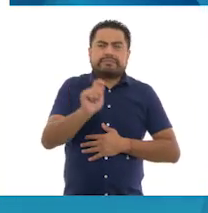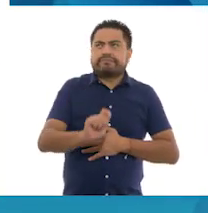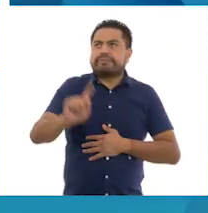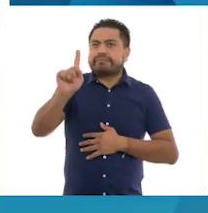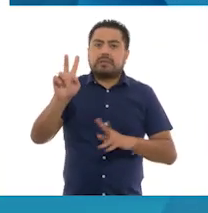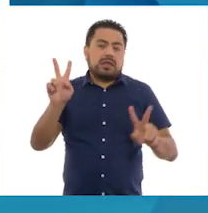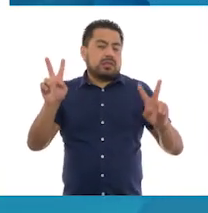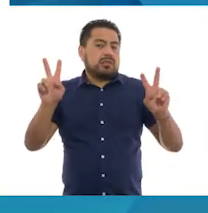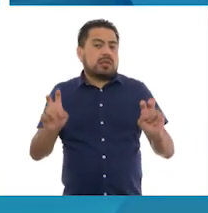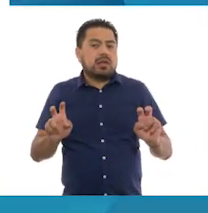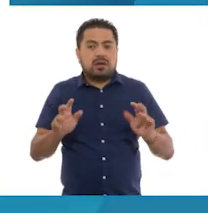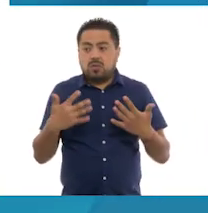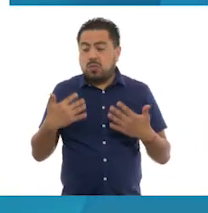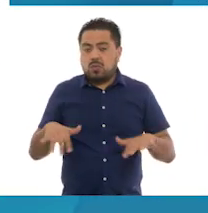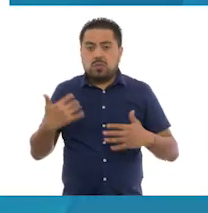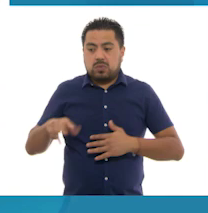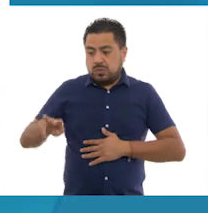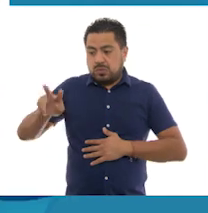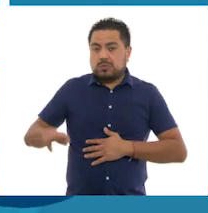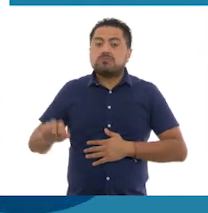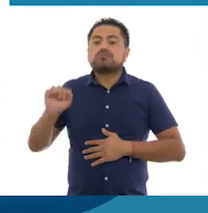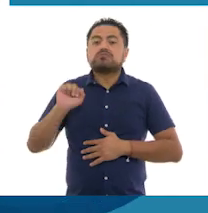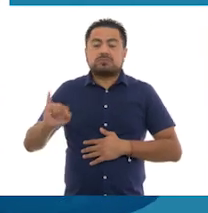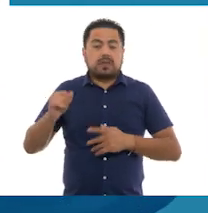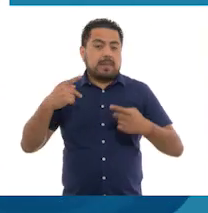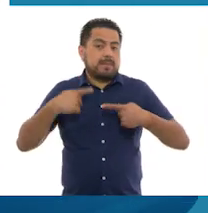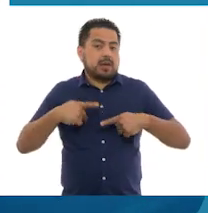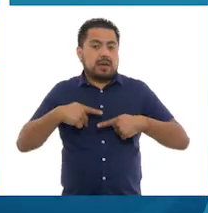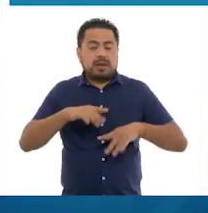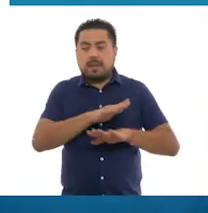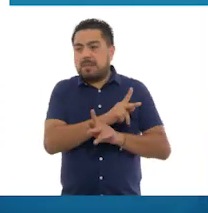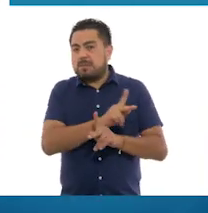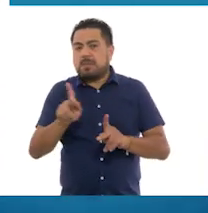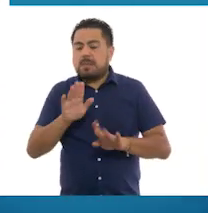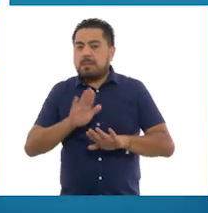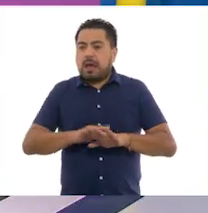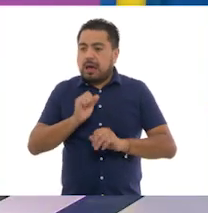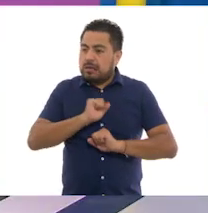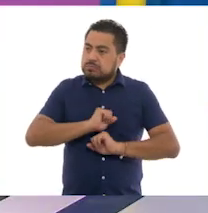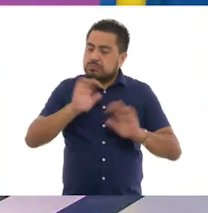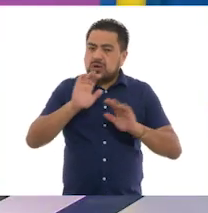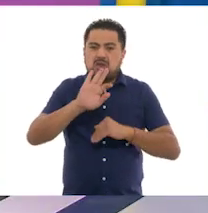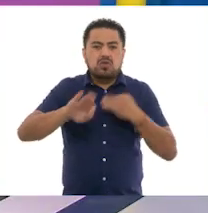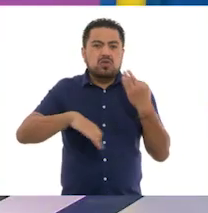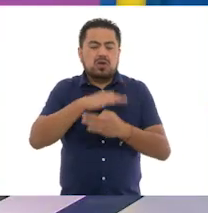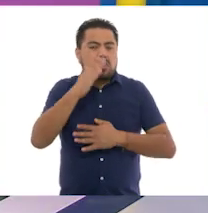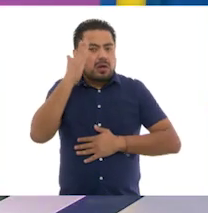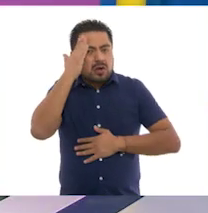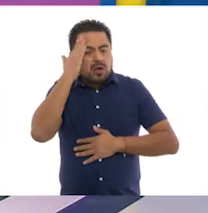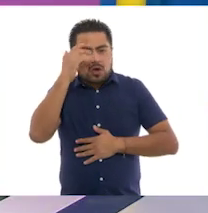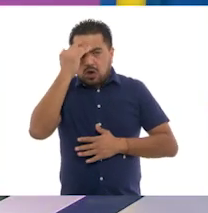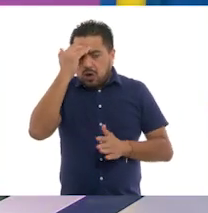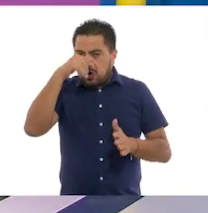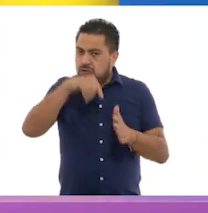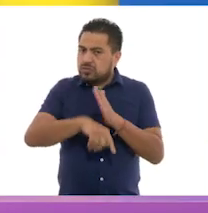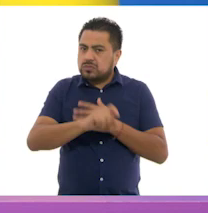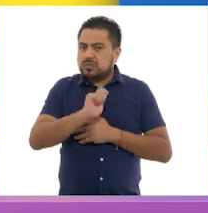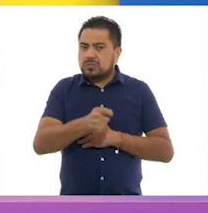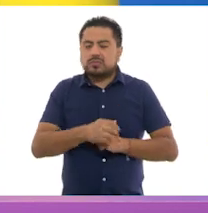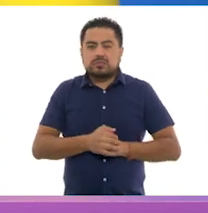tema. ¡Uy, de verdad que sí! Son personas muy, muy, muy admirables por toda su capacidad y conocimiento,